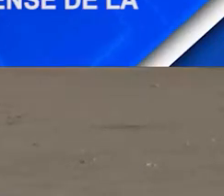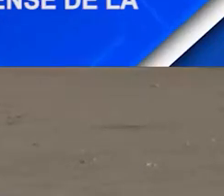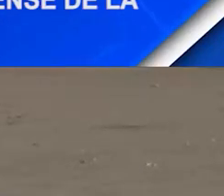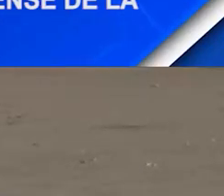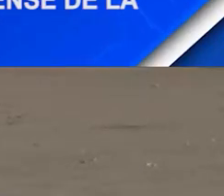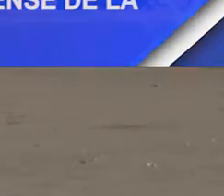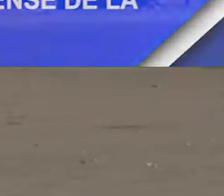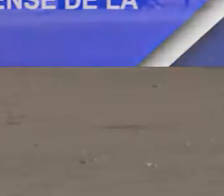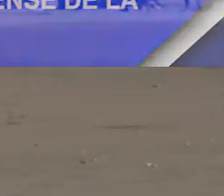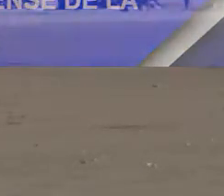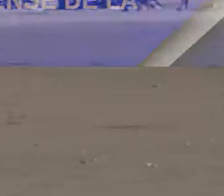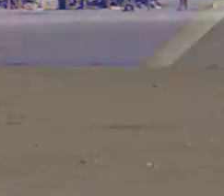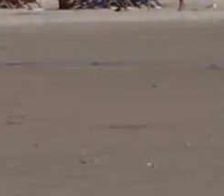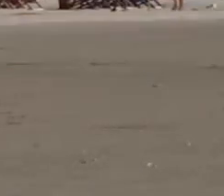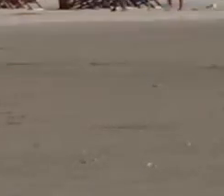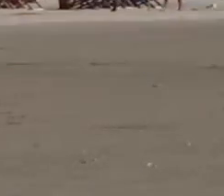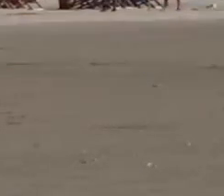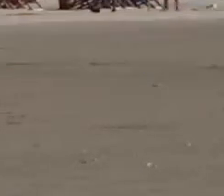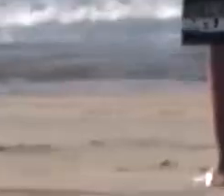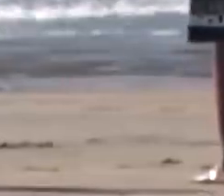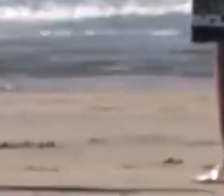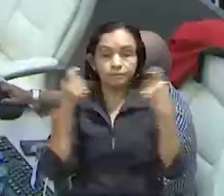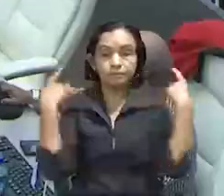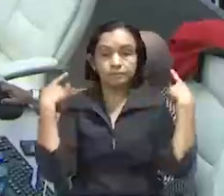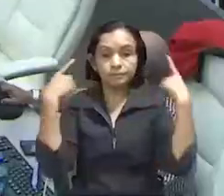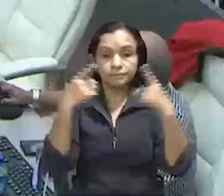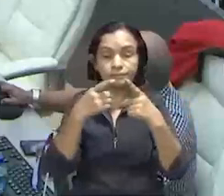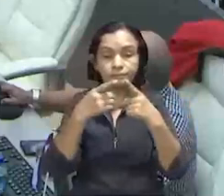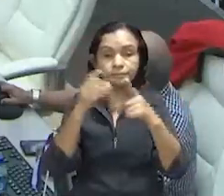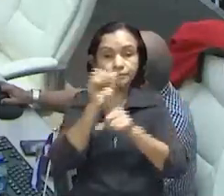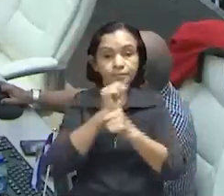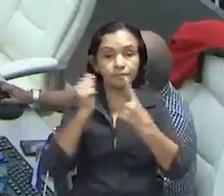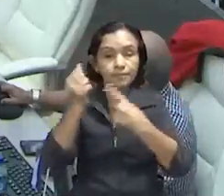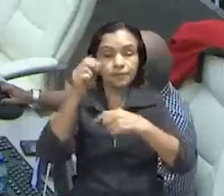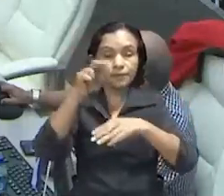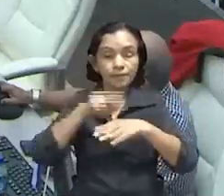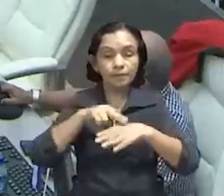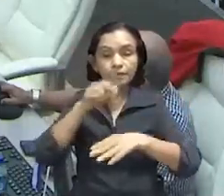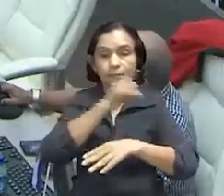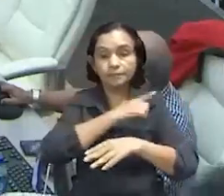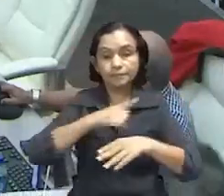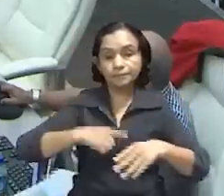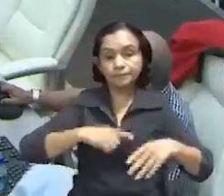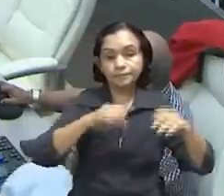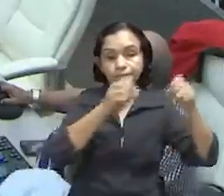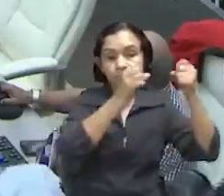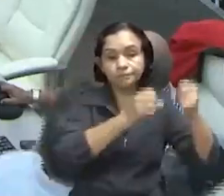aprobado con 91 votos a favor. Noticias 12, Darlene Téllez.